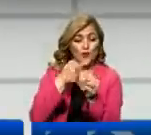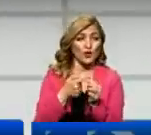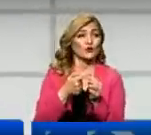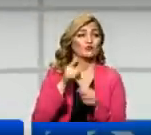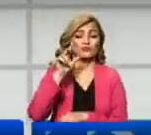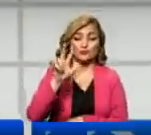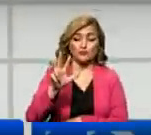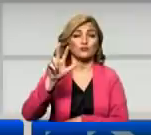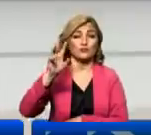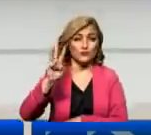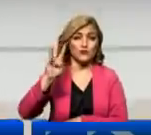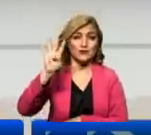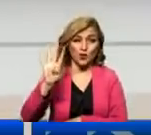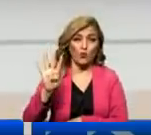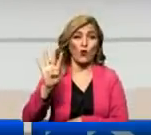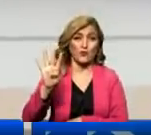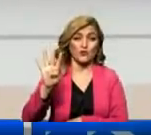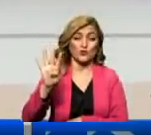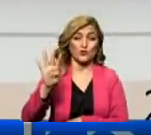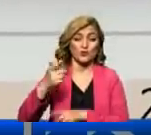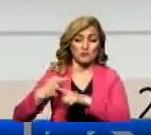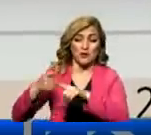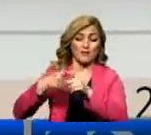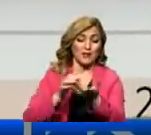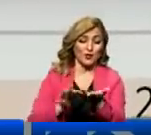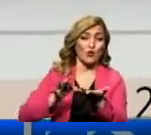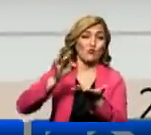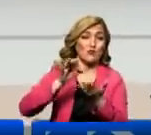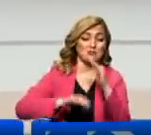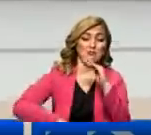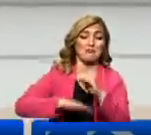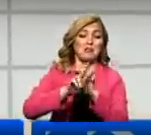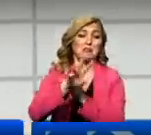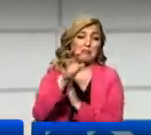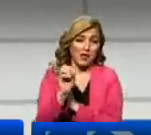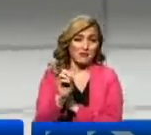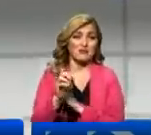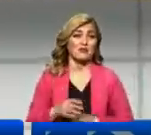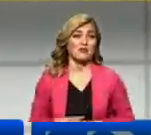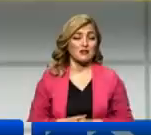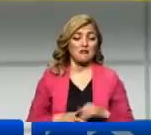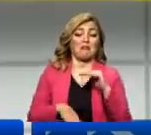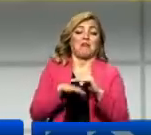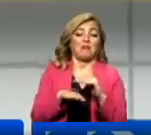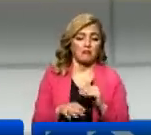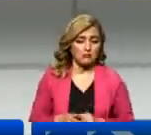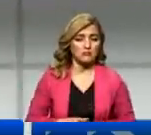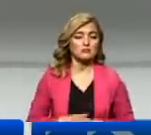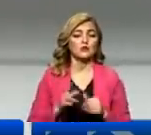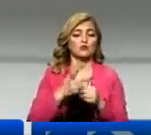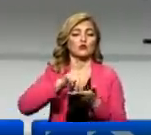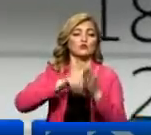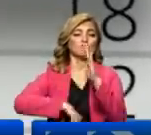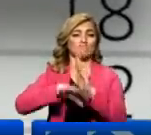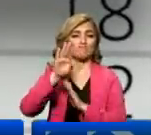tiene 364, a diferencia del resto de cantones que no llegan ni a los 20 casos. Y también en la segunda ciudad del país